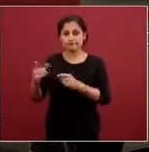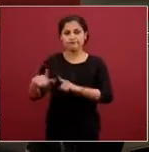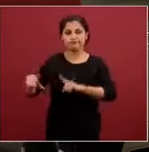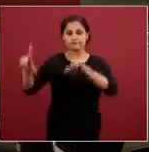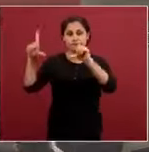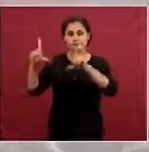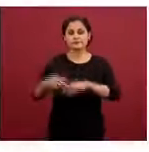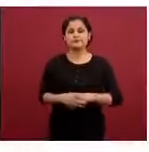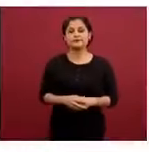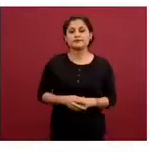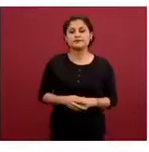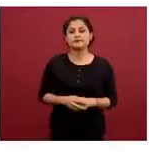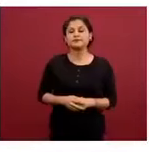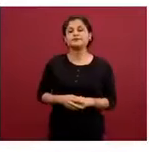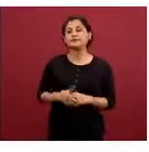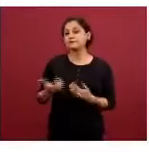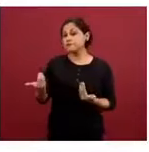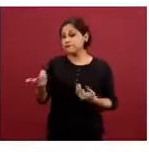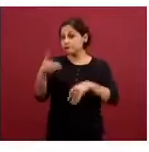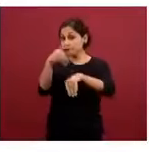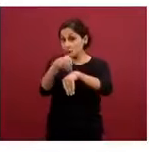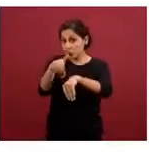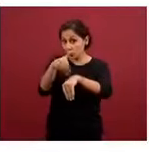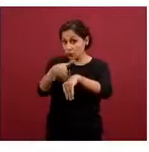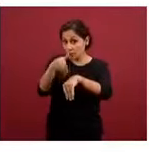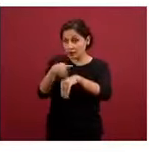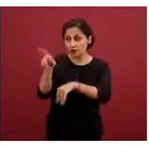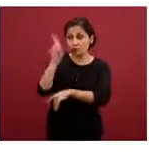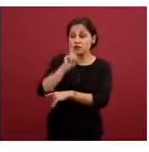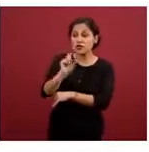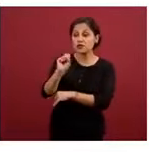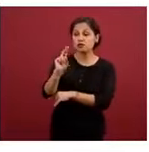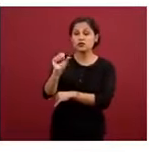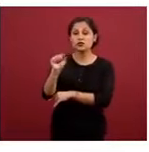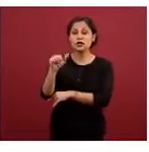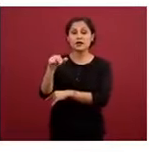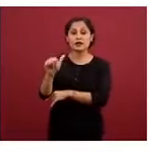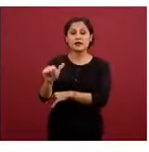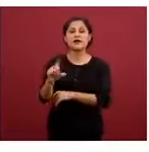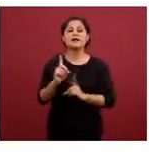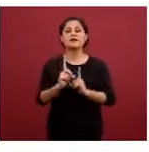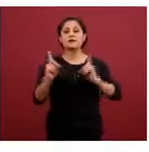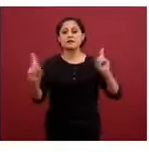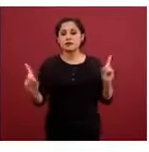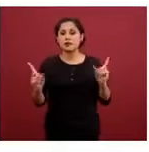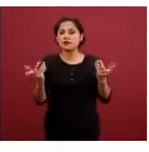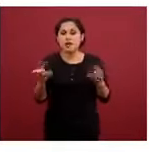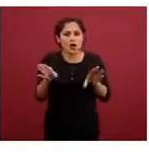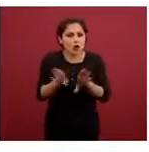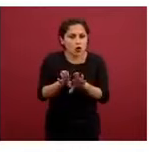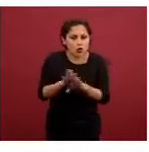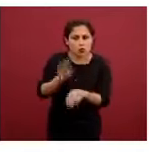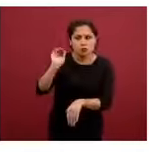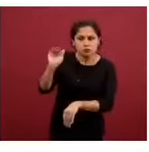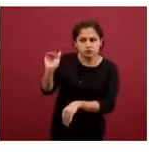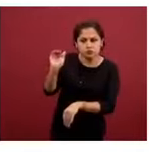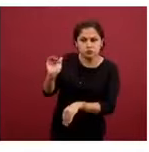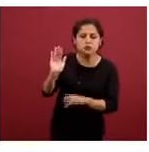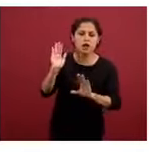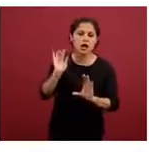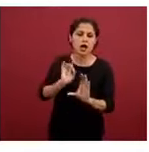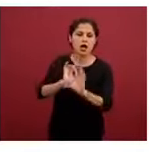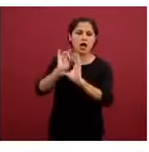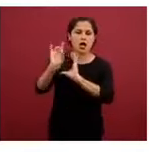Tenemos el contacto de Susana a distancia, y lo que hay que hacer es mandarle un mensaje que diga hola. En el momento que nosotros mandamos